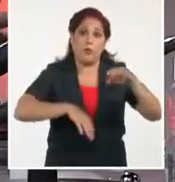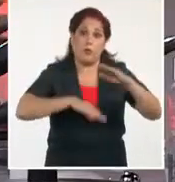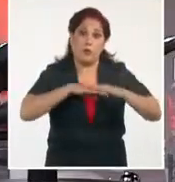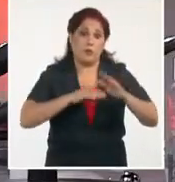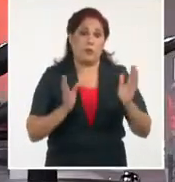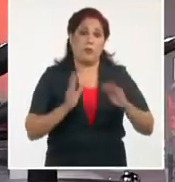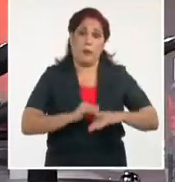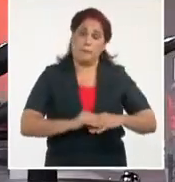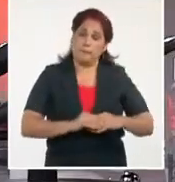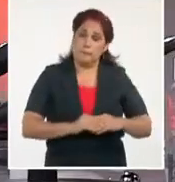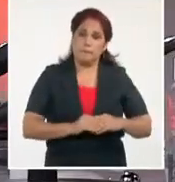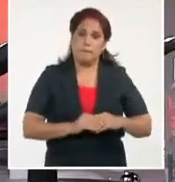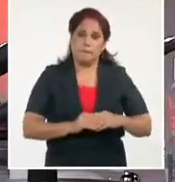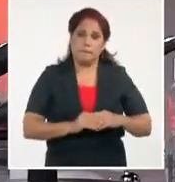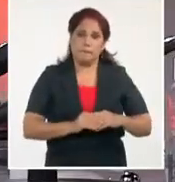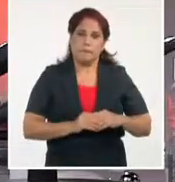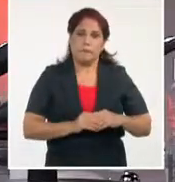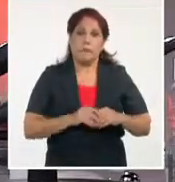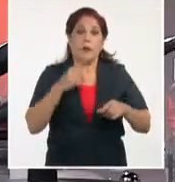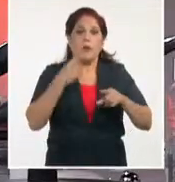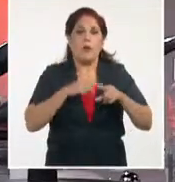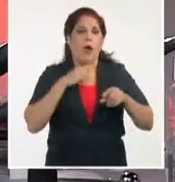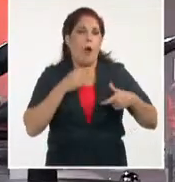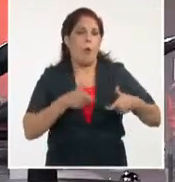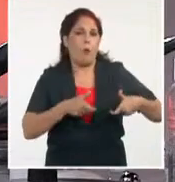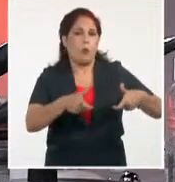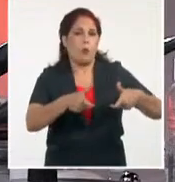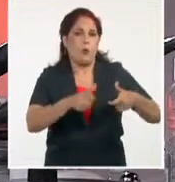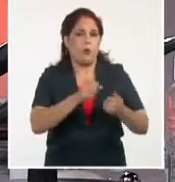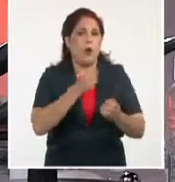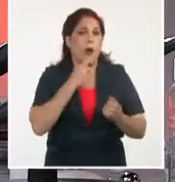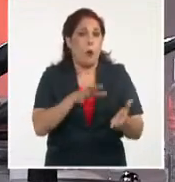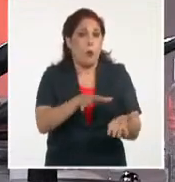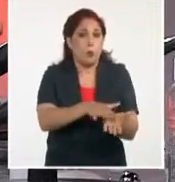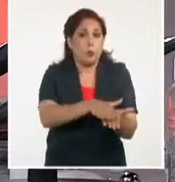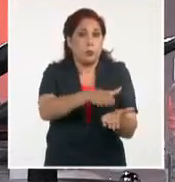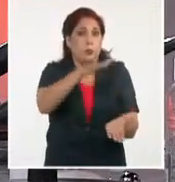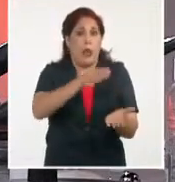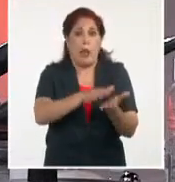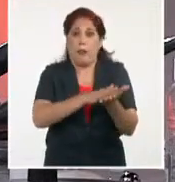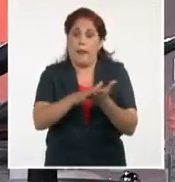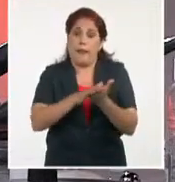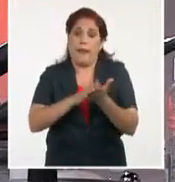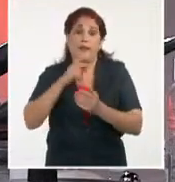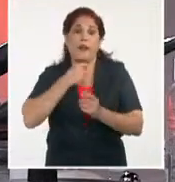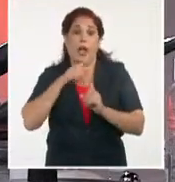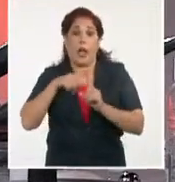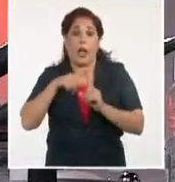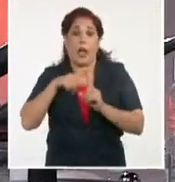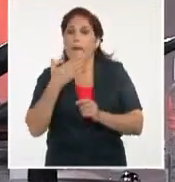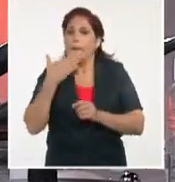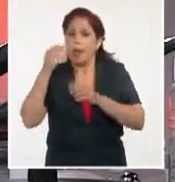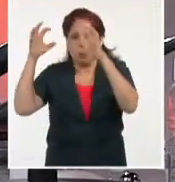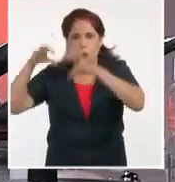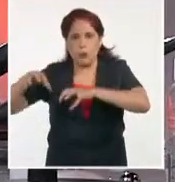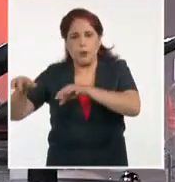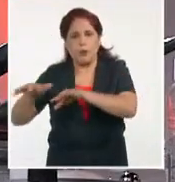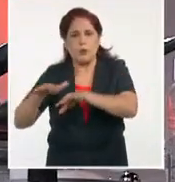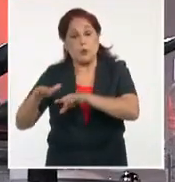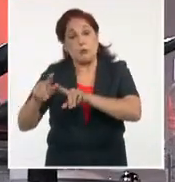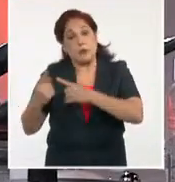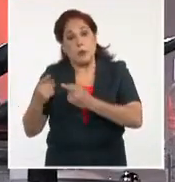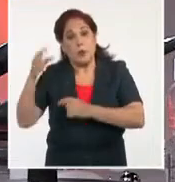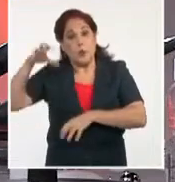zona, la cuenca Ariguanao no recibió suficiente agua, y Bento es la que mejor condicionaba, pero sin embargo no